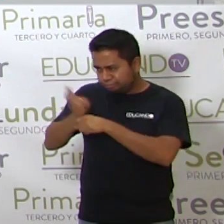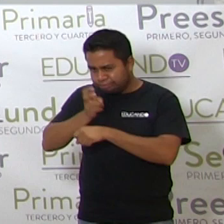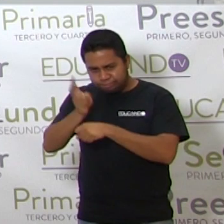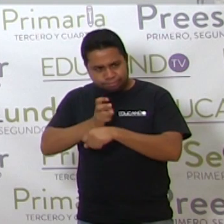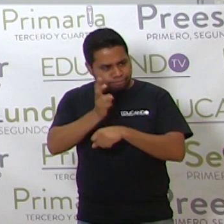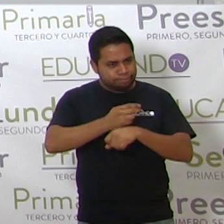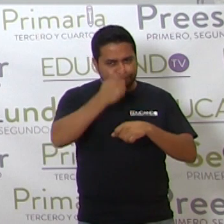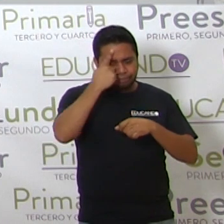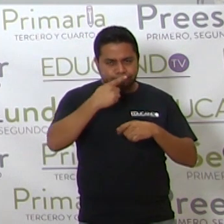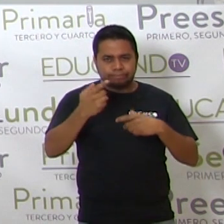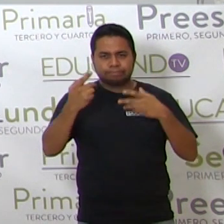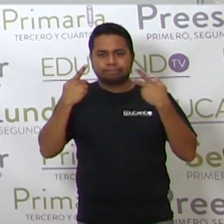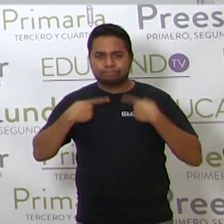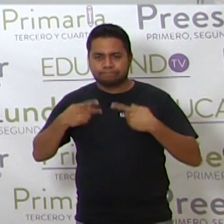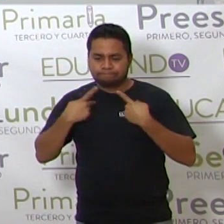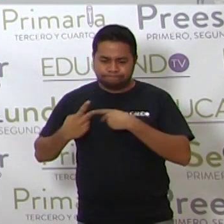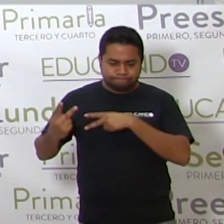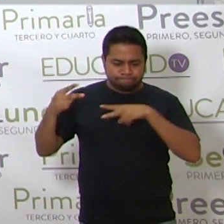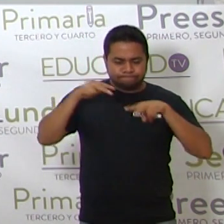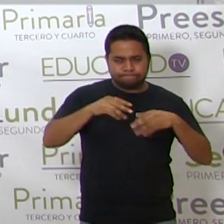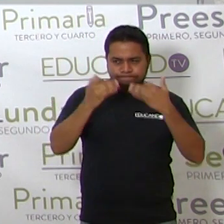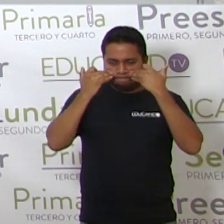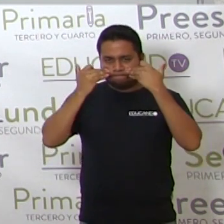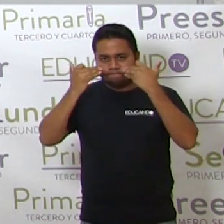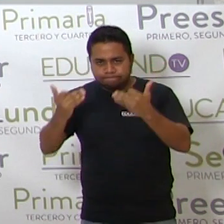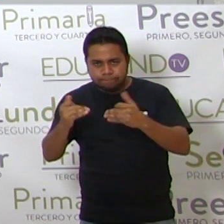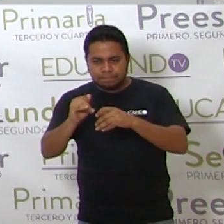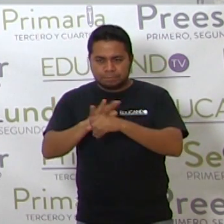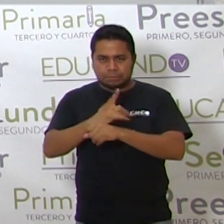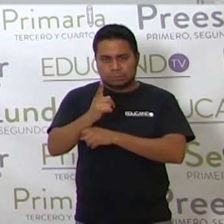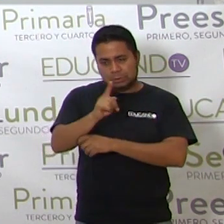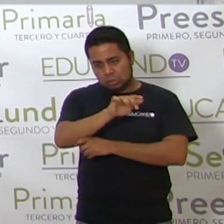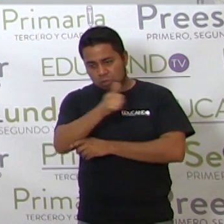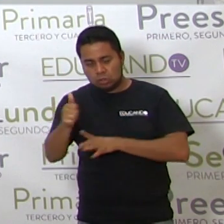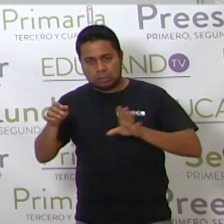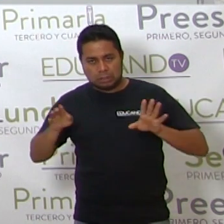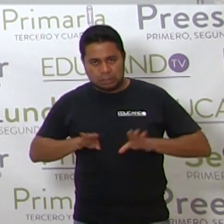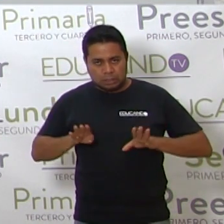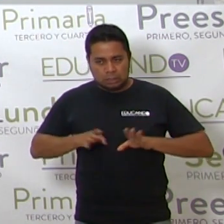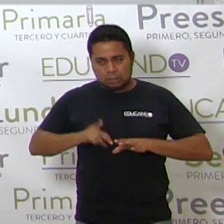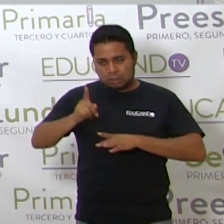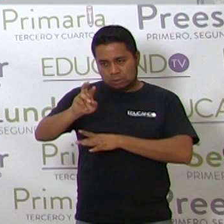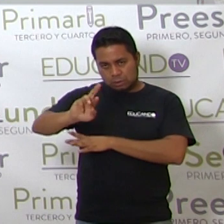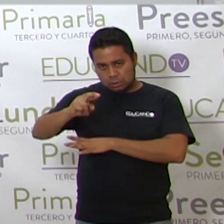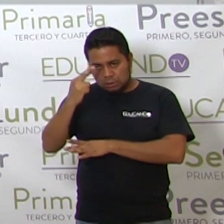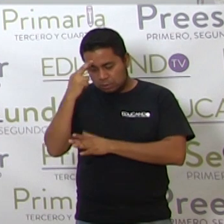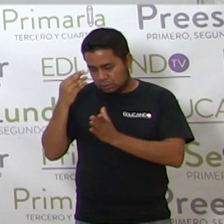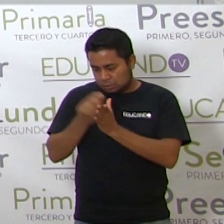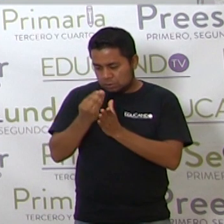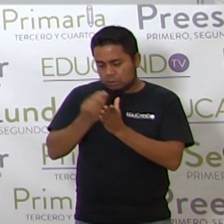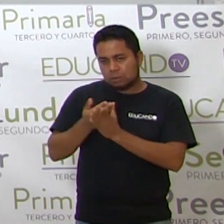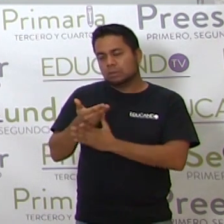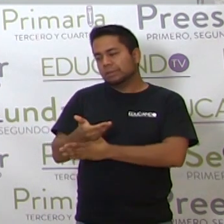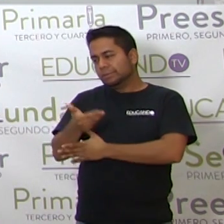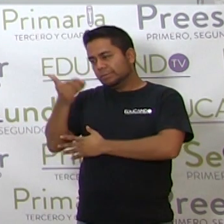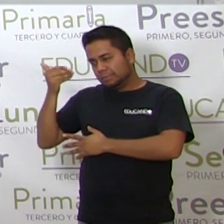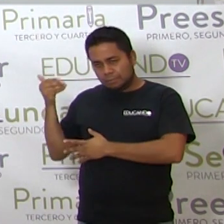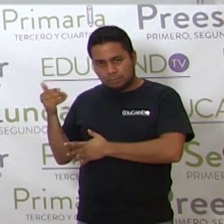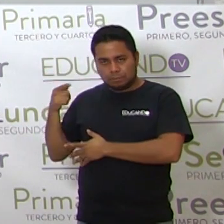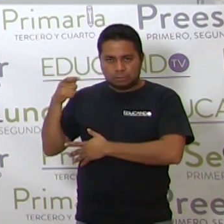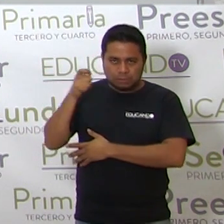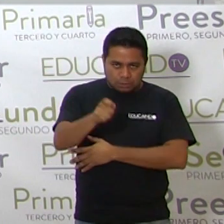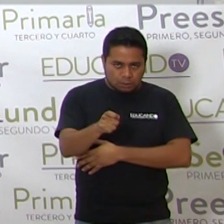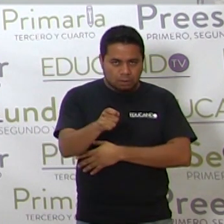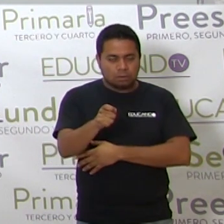la gente puede ir a verlo porque otra de las características y tú recuerdas en la sesión anterior hablamos